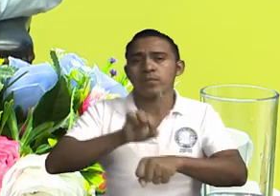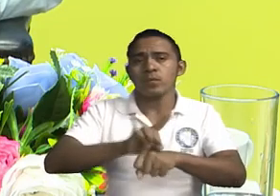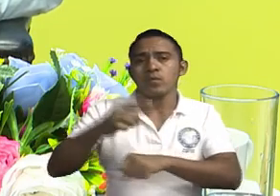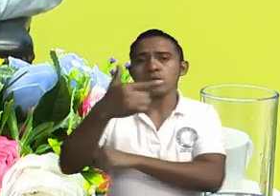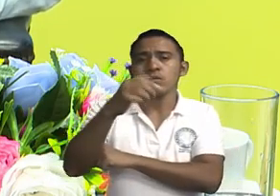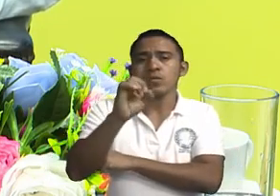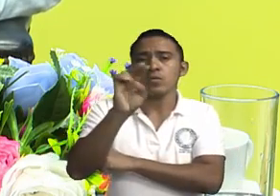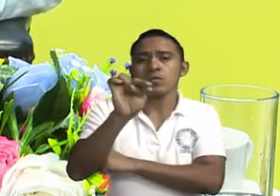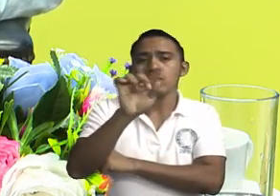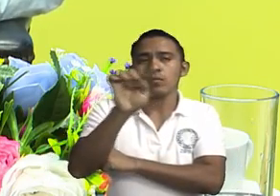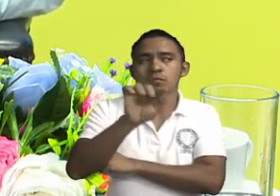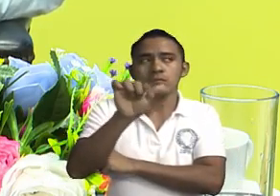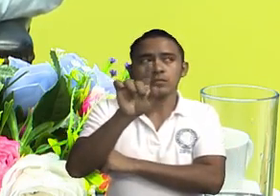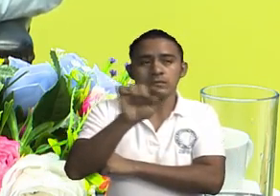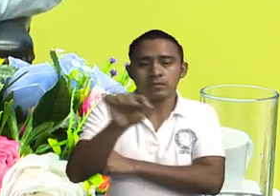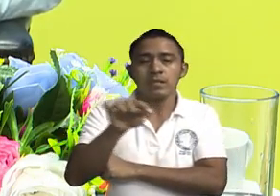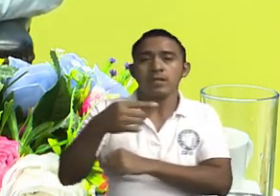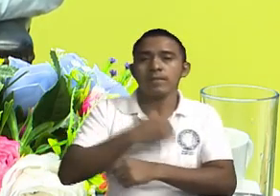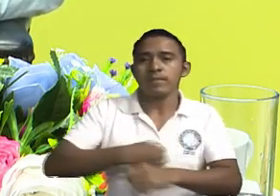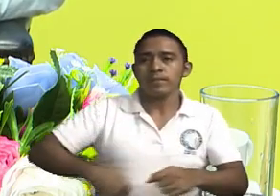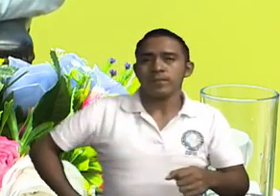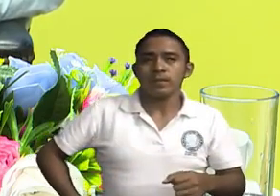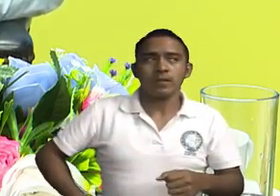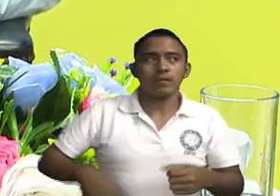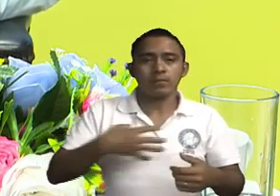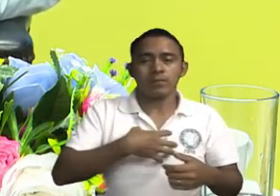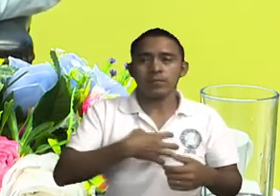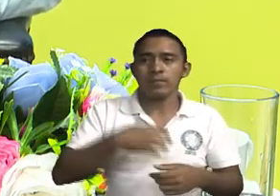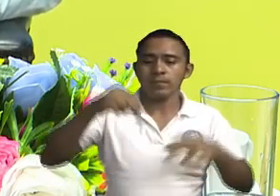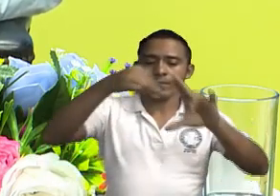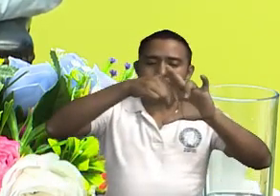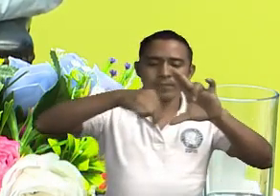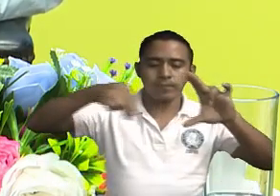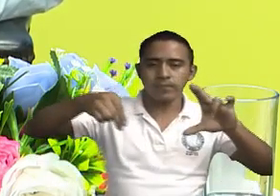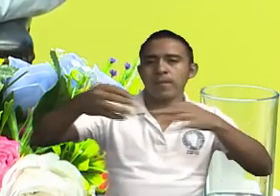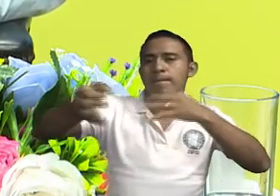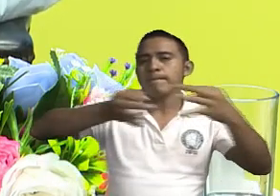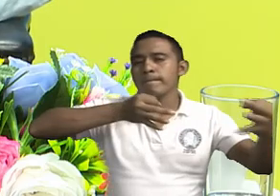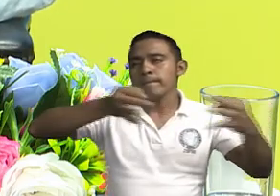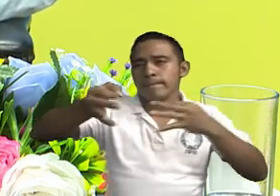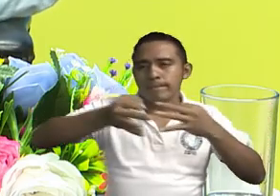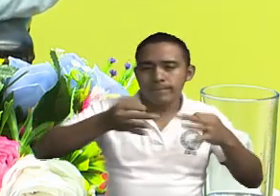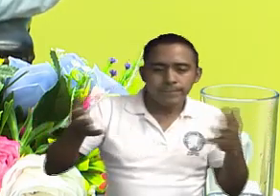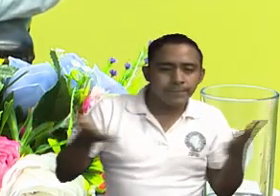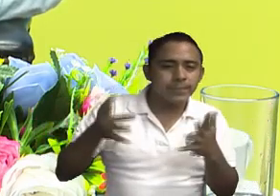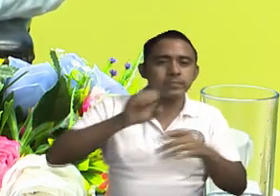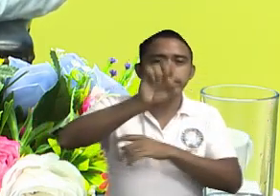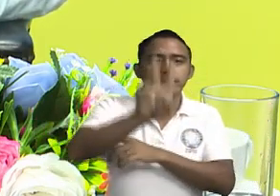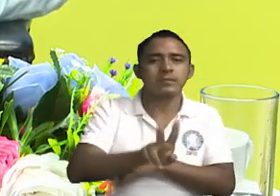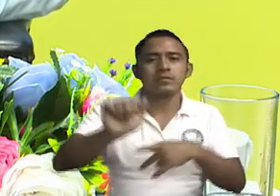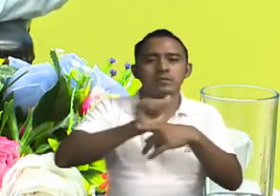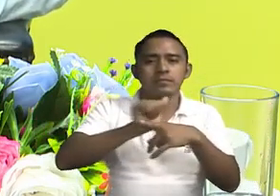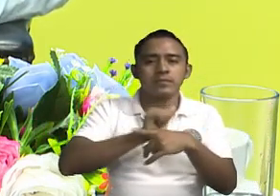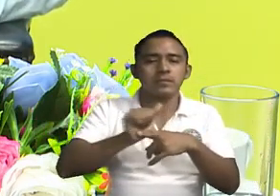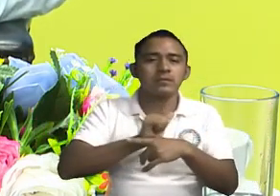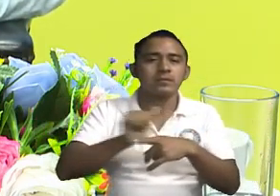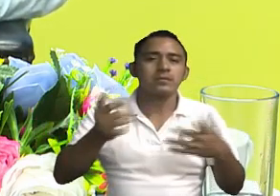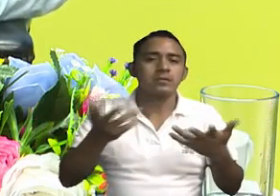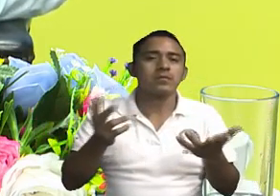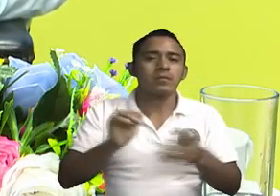González, ministro del SINAPRED, dando los detalles del segundo